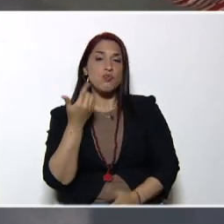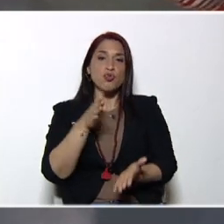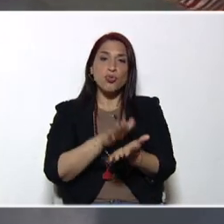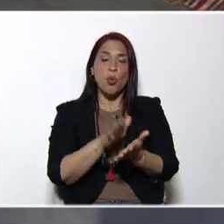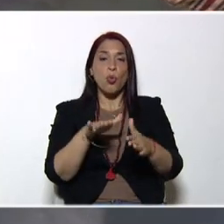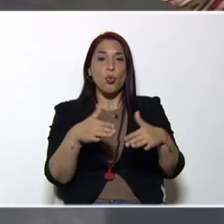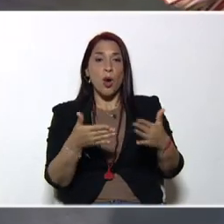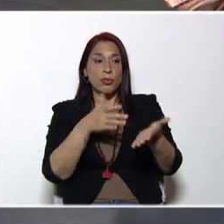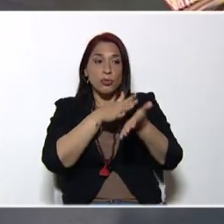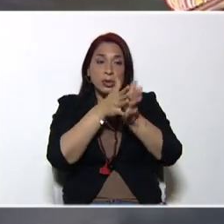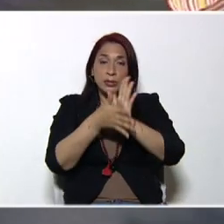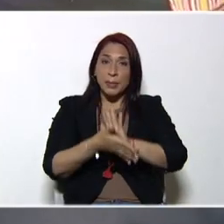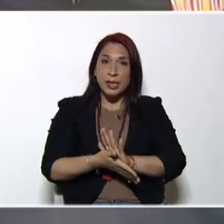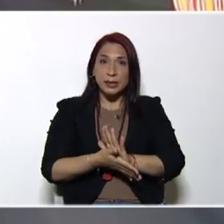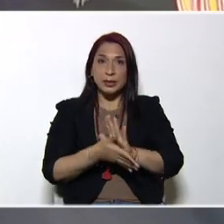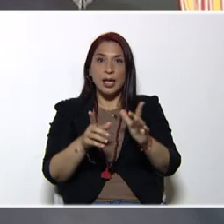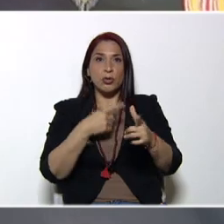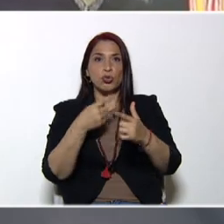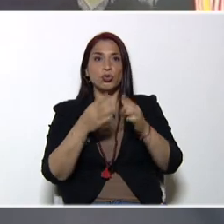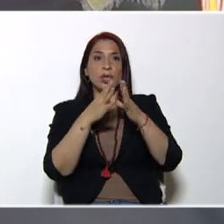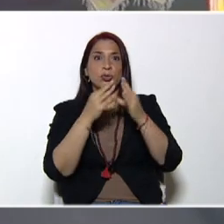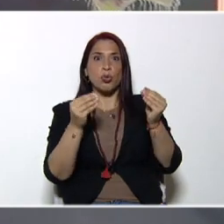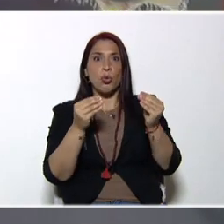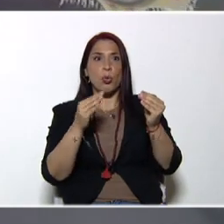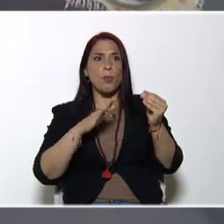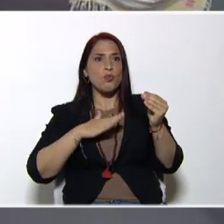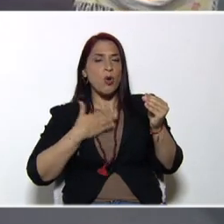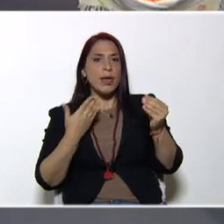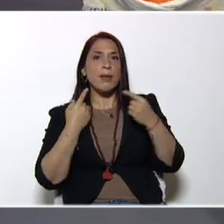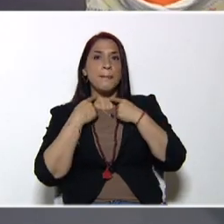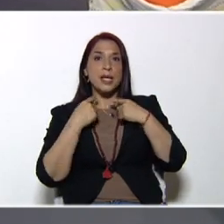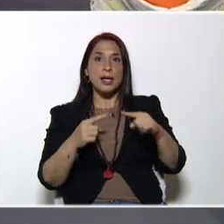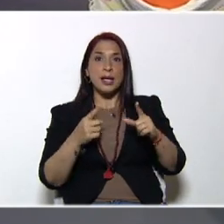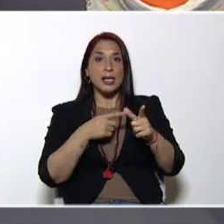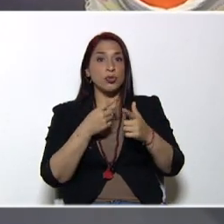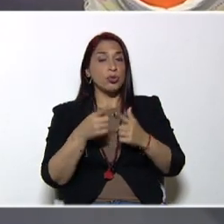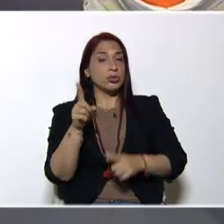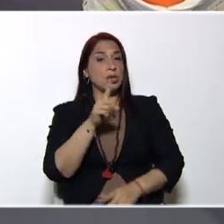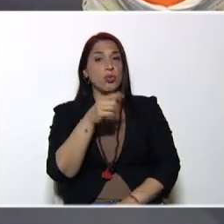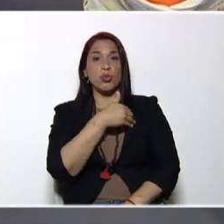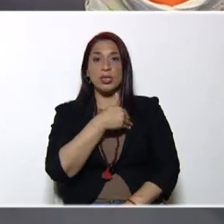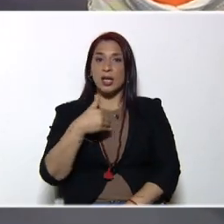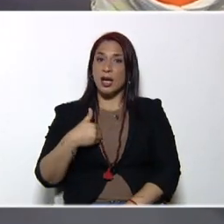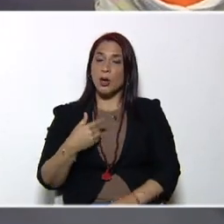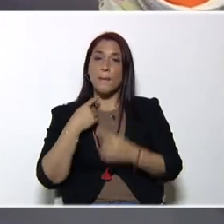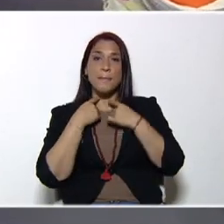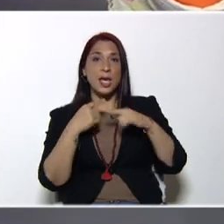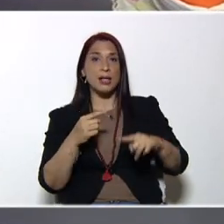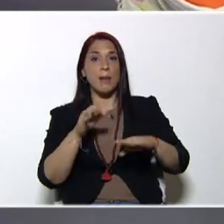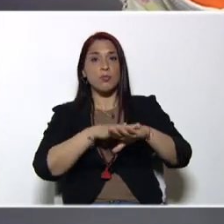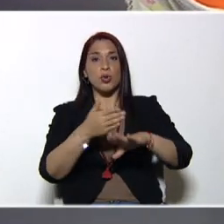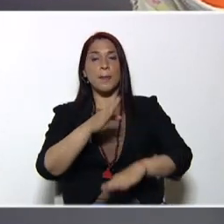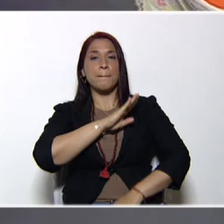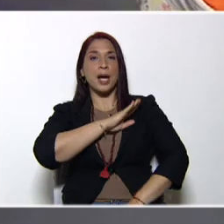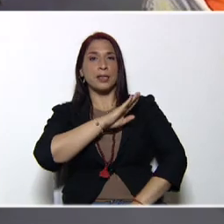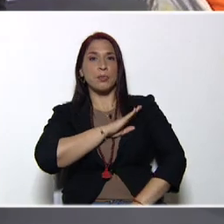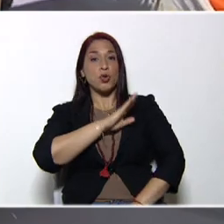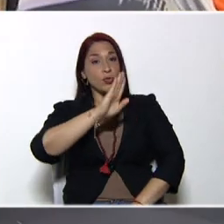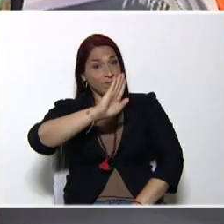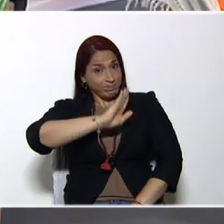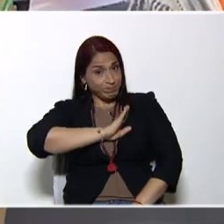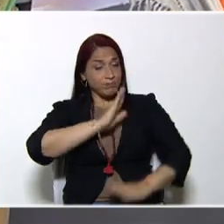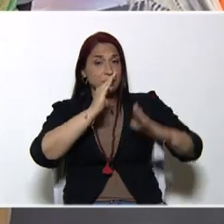cuando ellos desaparecen, todo esto se puede perder. Entonces, como yo no quiero que esto se pierda, porque es el patrimonio de mi